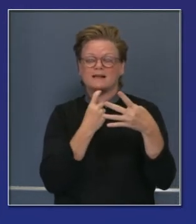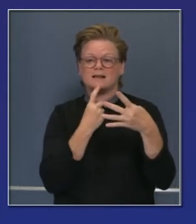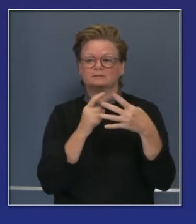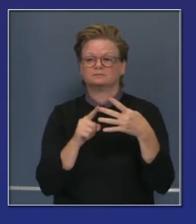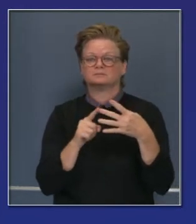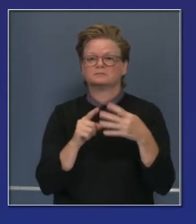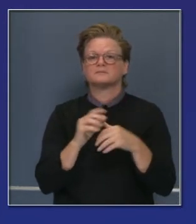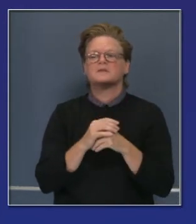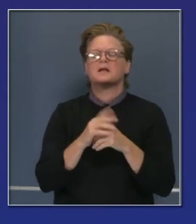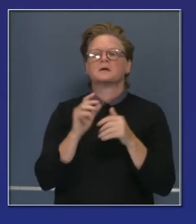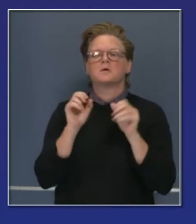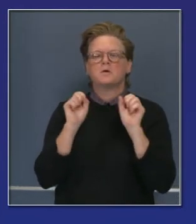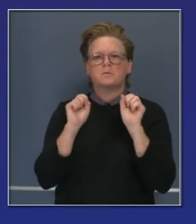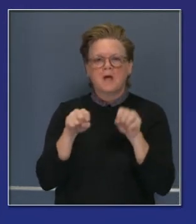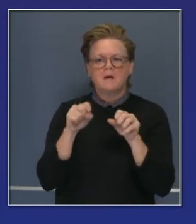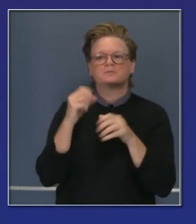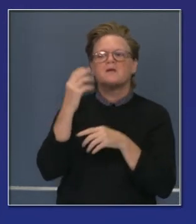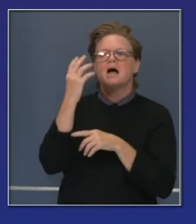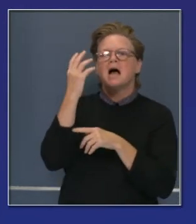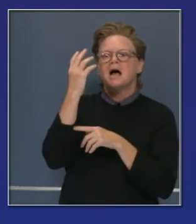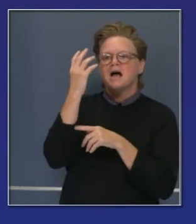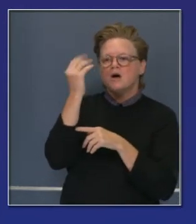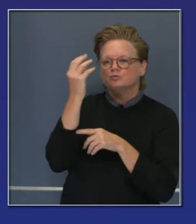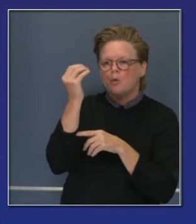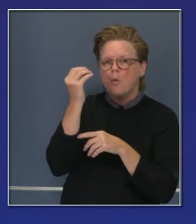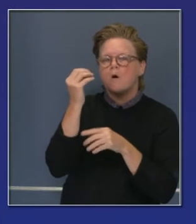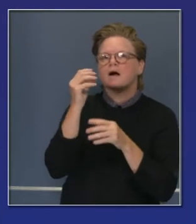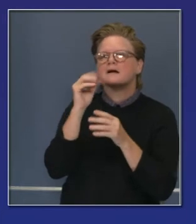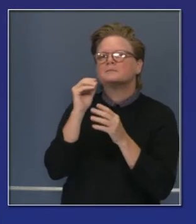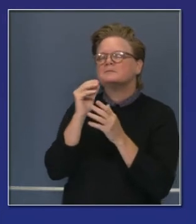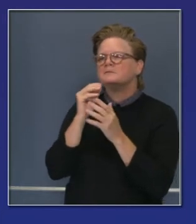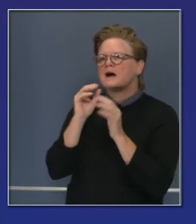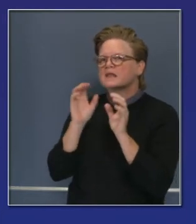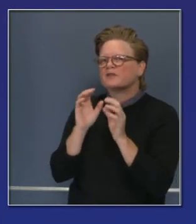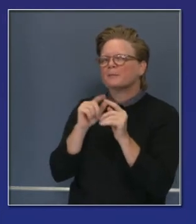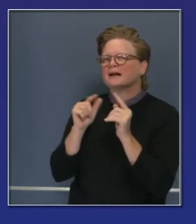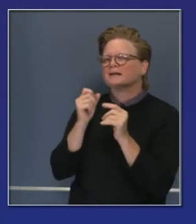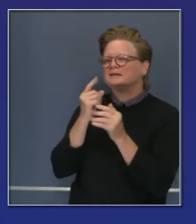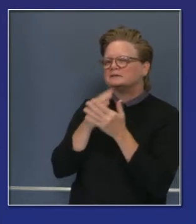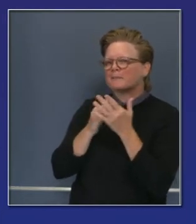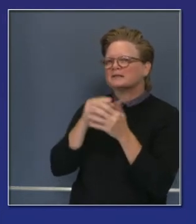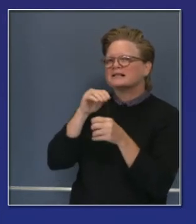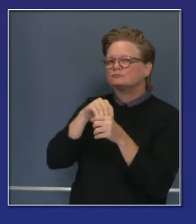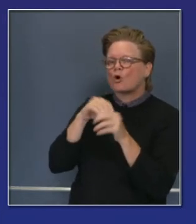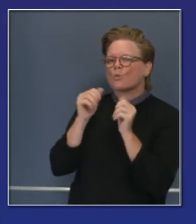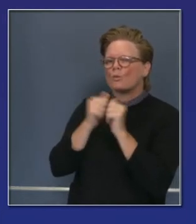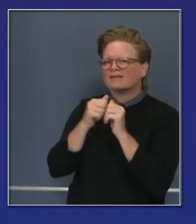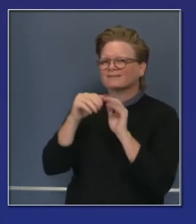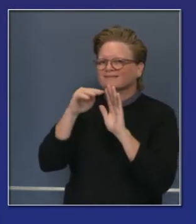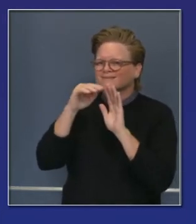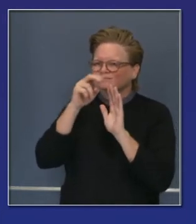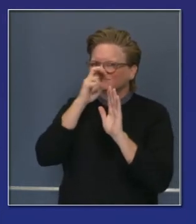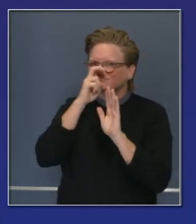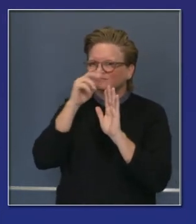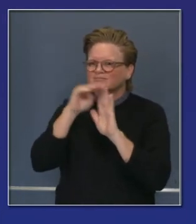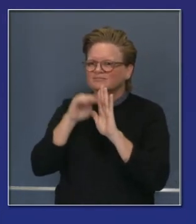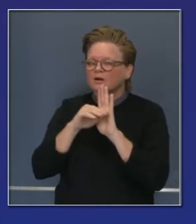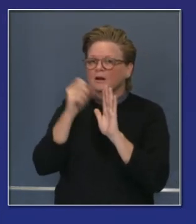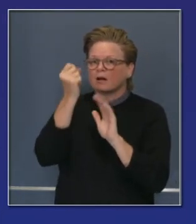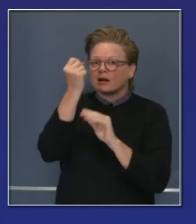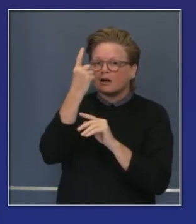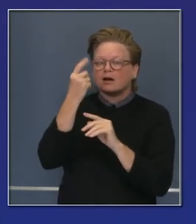2, puede hacer actividades al aire libre, algunas en interiores con una capacidad de hasta 25% de esos